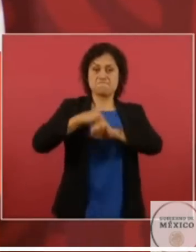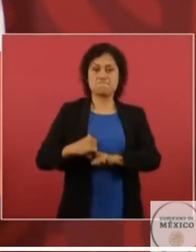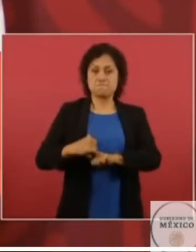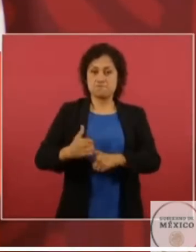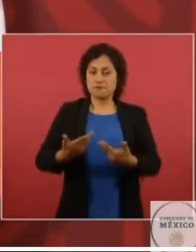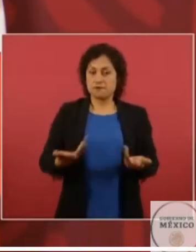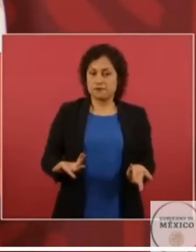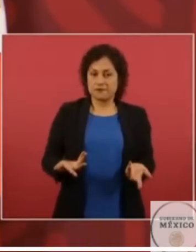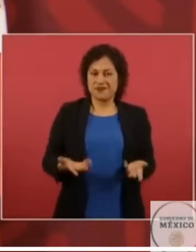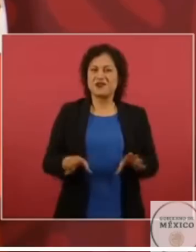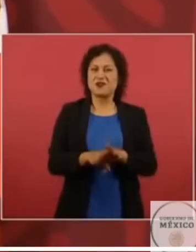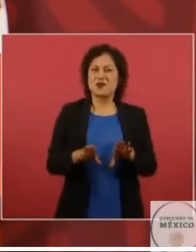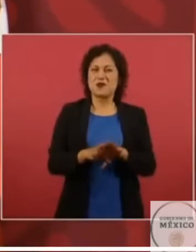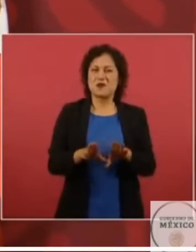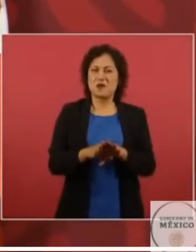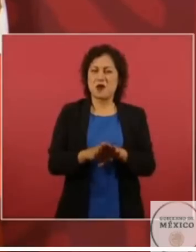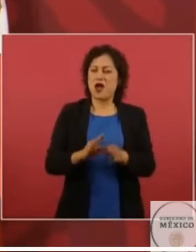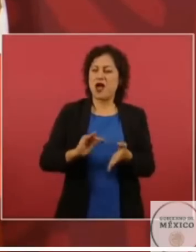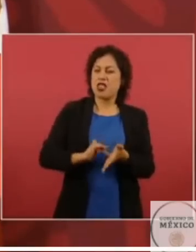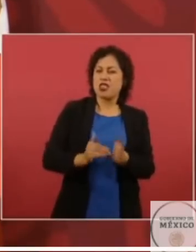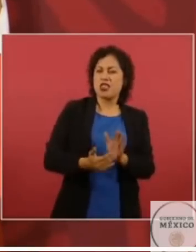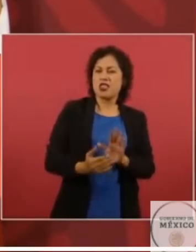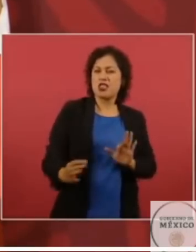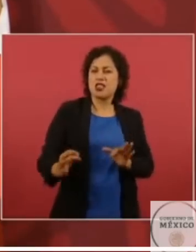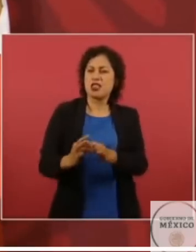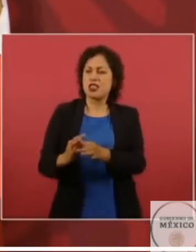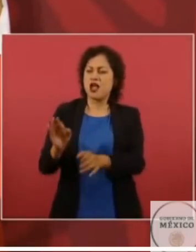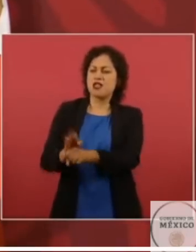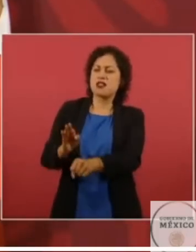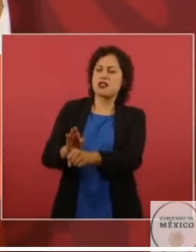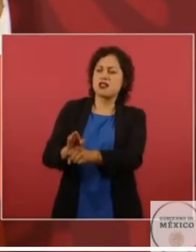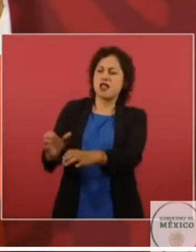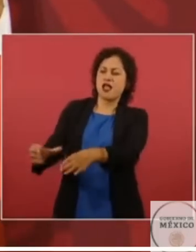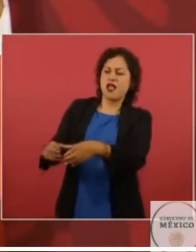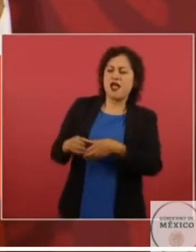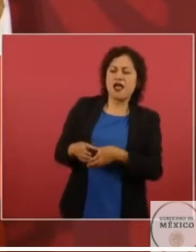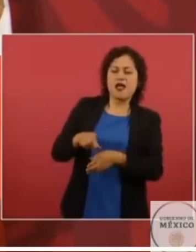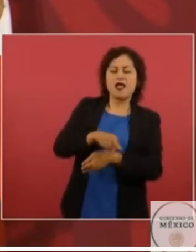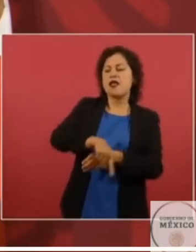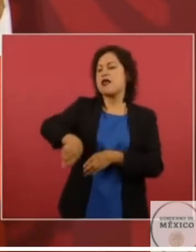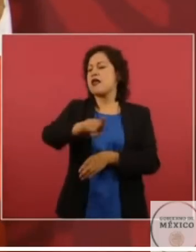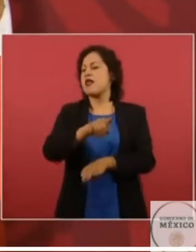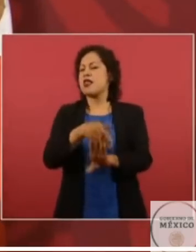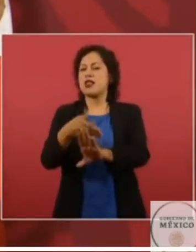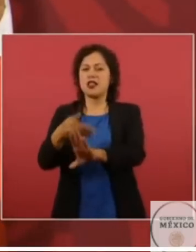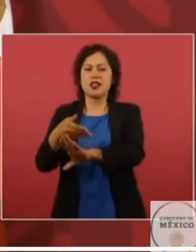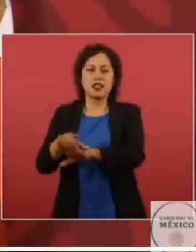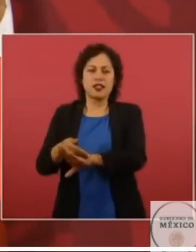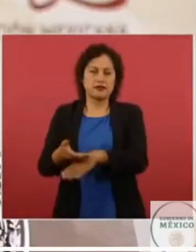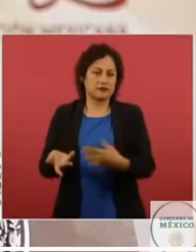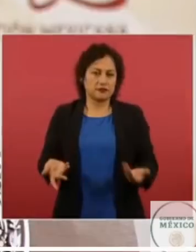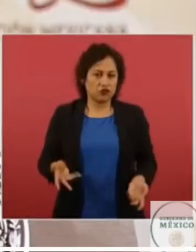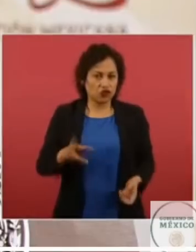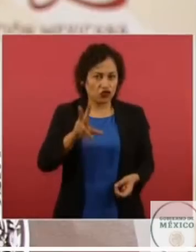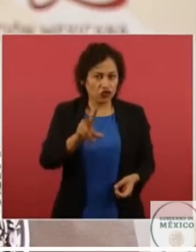No voy a proteger a unos para combatir a otros. No. El que comete un